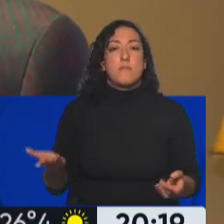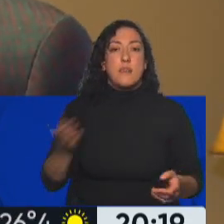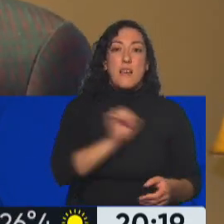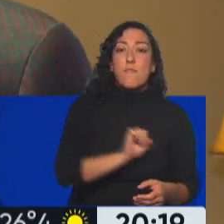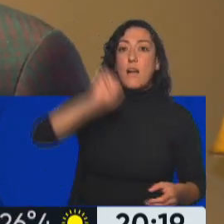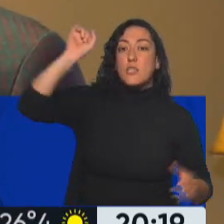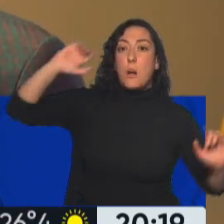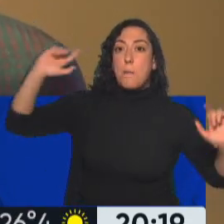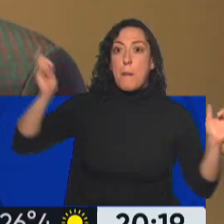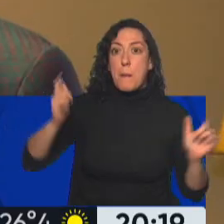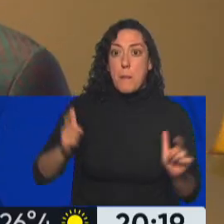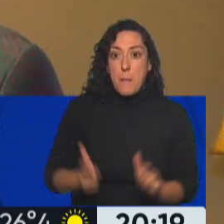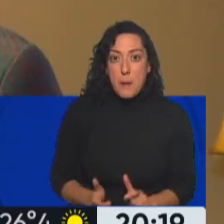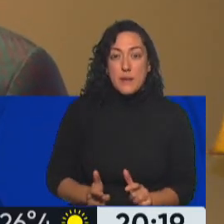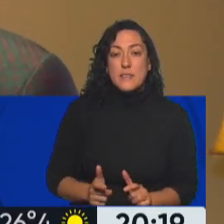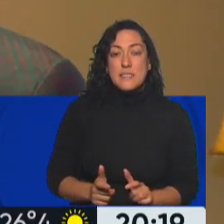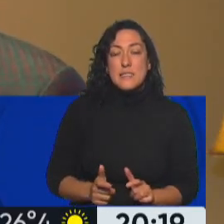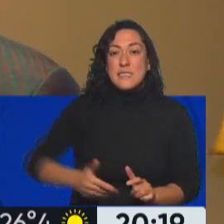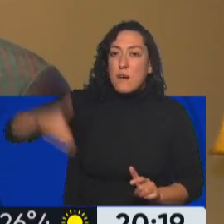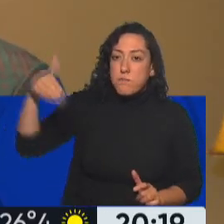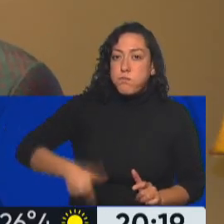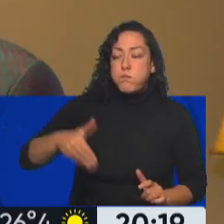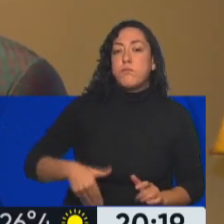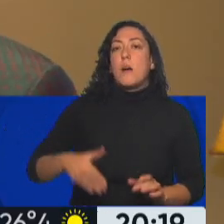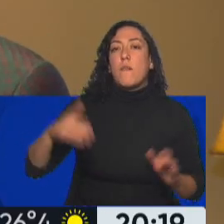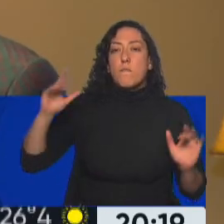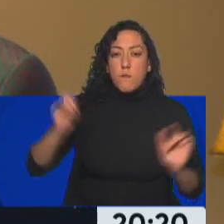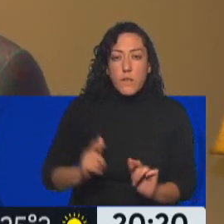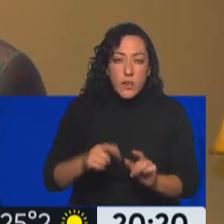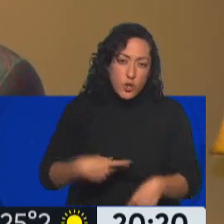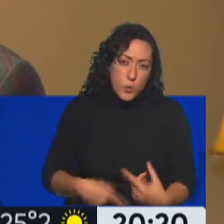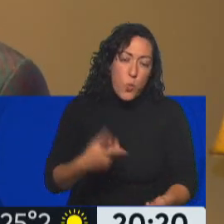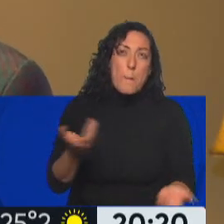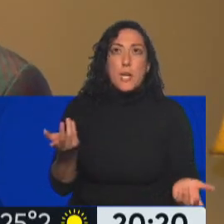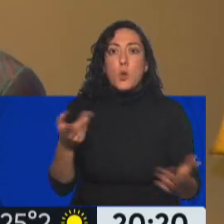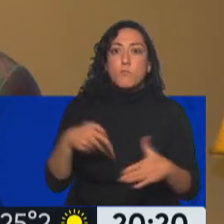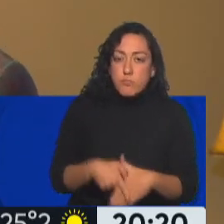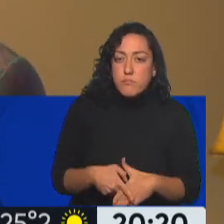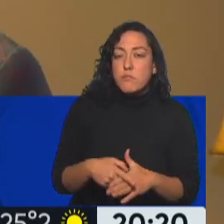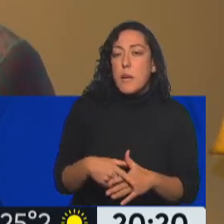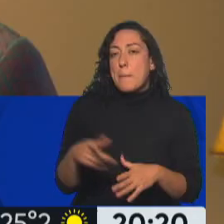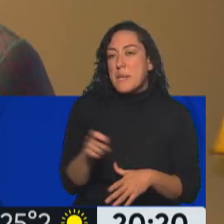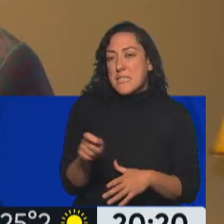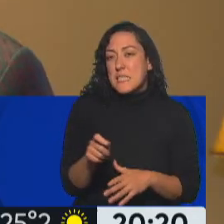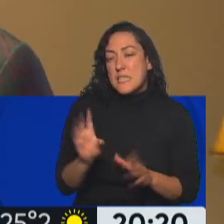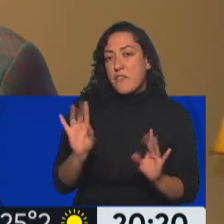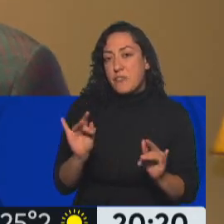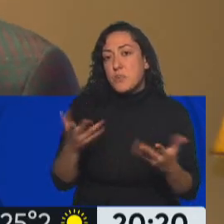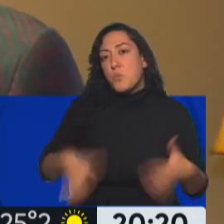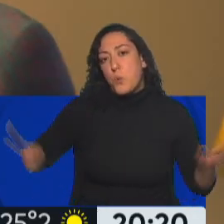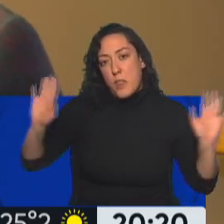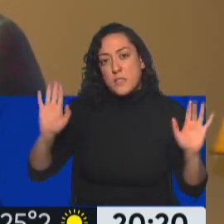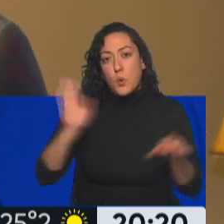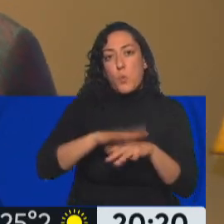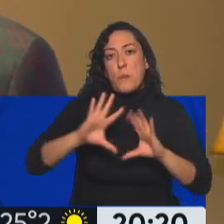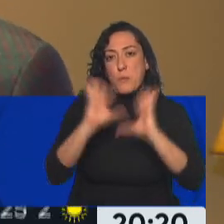pero esto te puede demorar la baja. Yo creo que va a continuar la baja de la inflación, pero puede ser que tengamos un par de meses más complicados, eso es factible. No